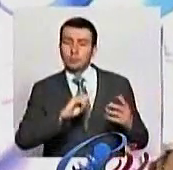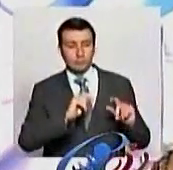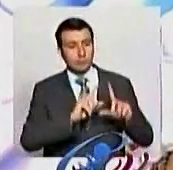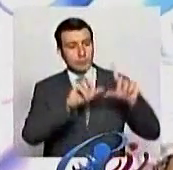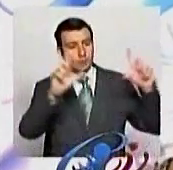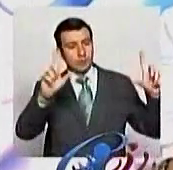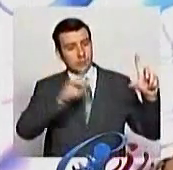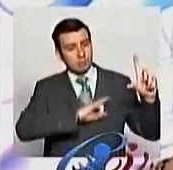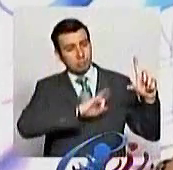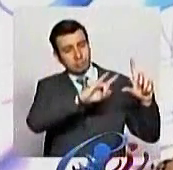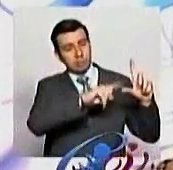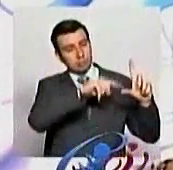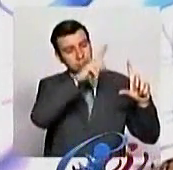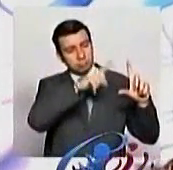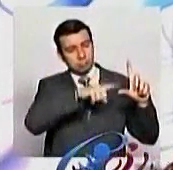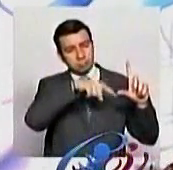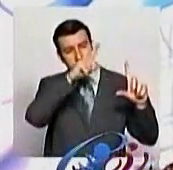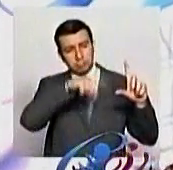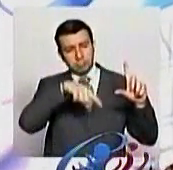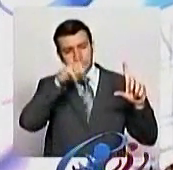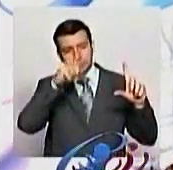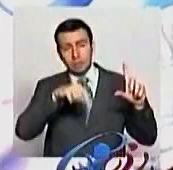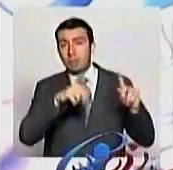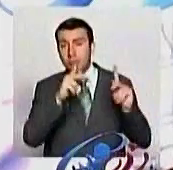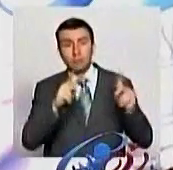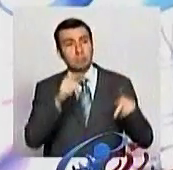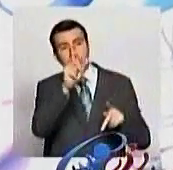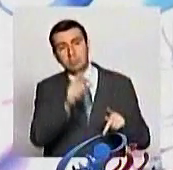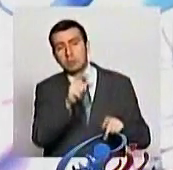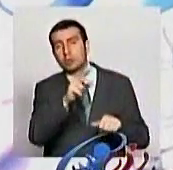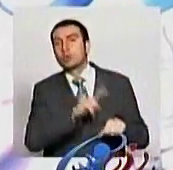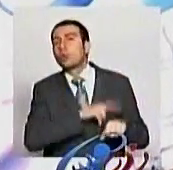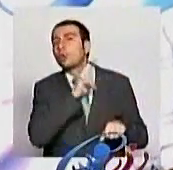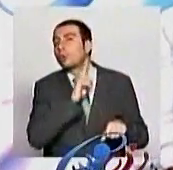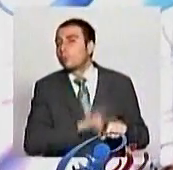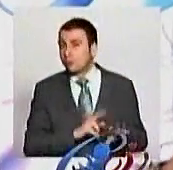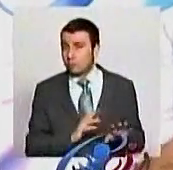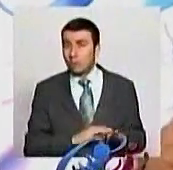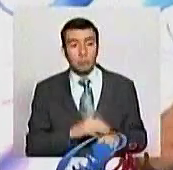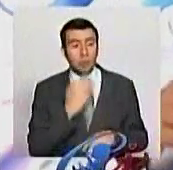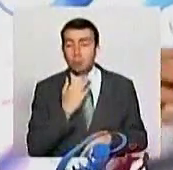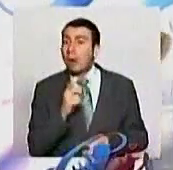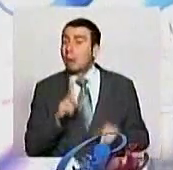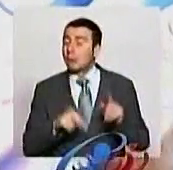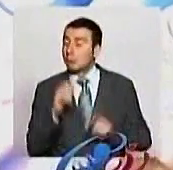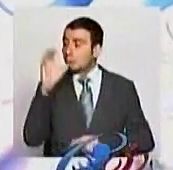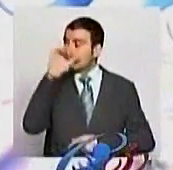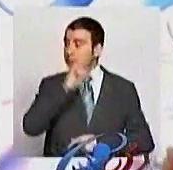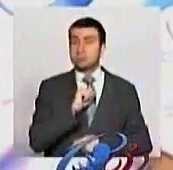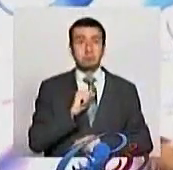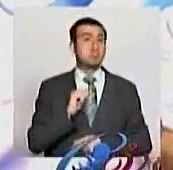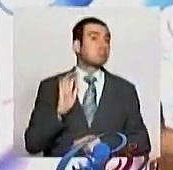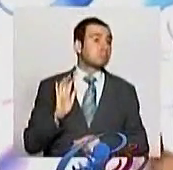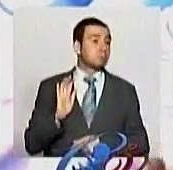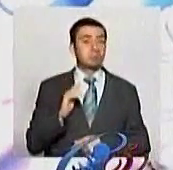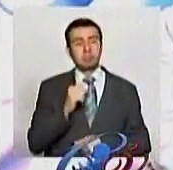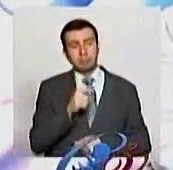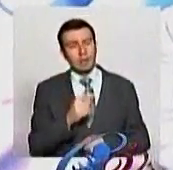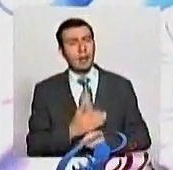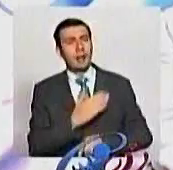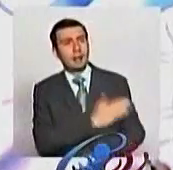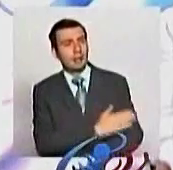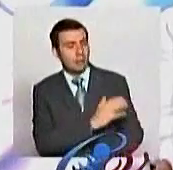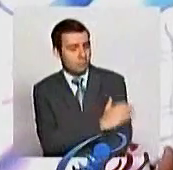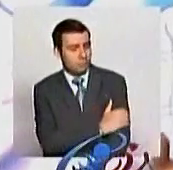persona que aparentemente está sana. Como sabemos que esto es una enfermedad silenciosa, obviamente ya después de una historia clínica, de toma de presión